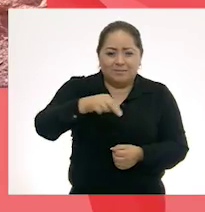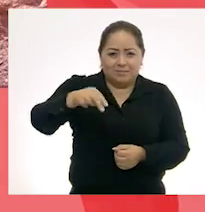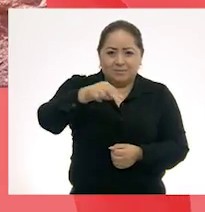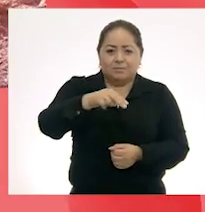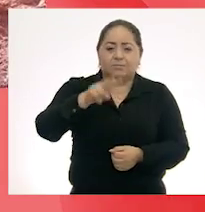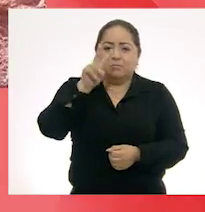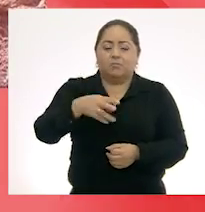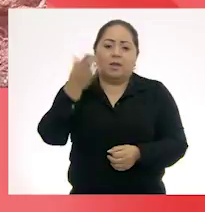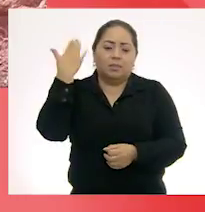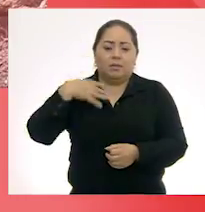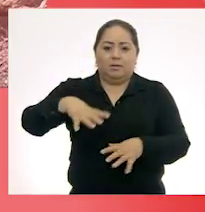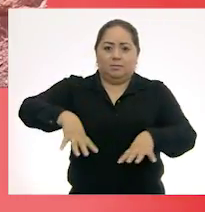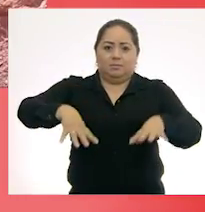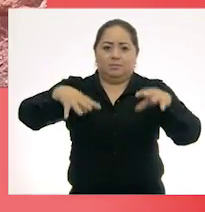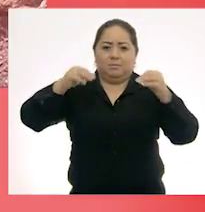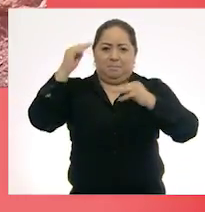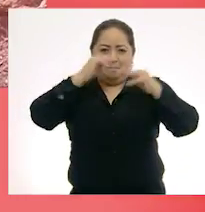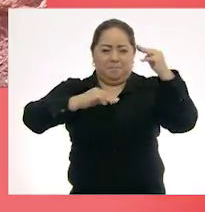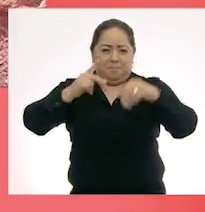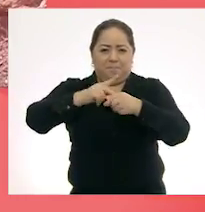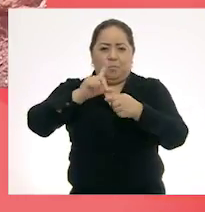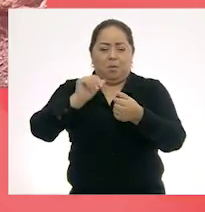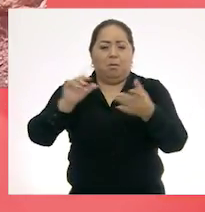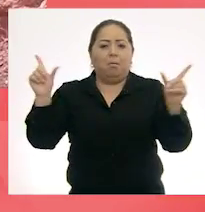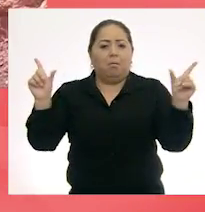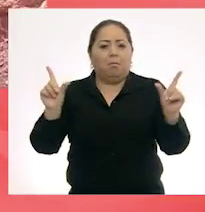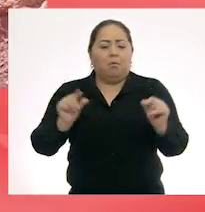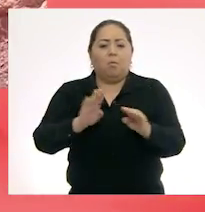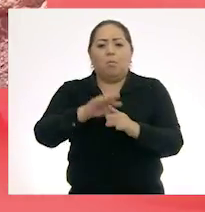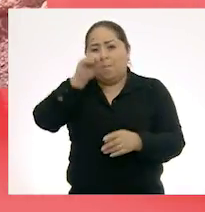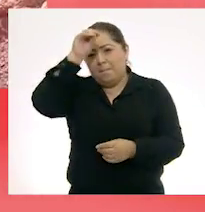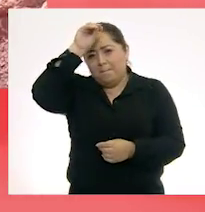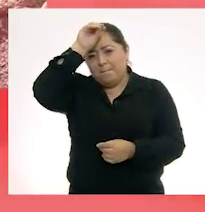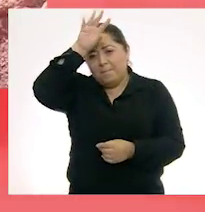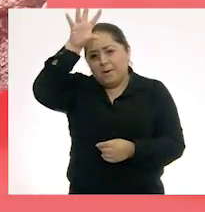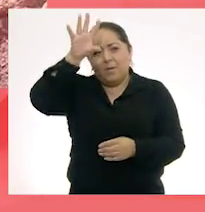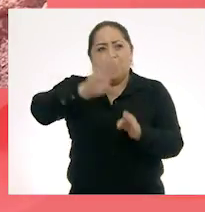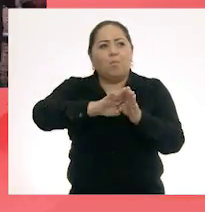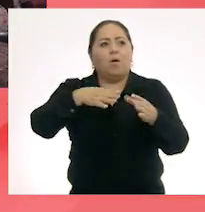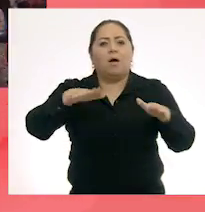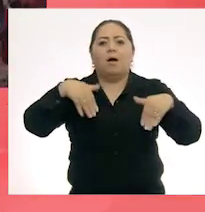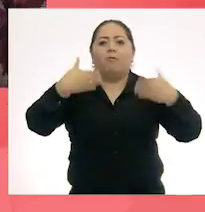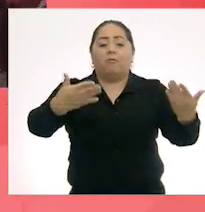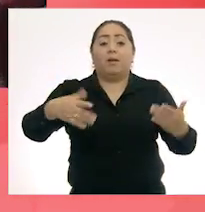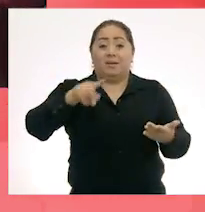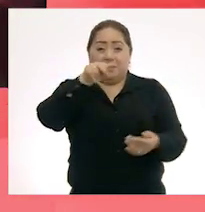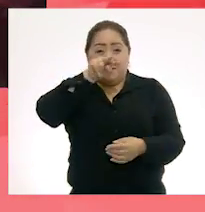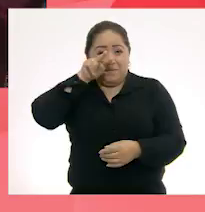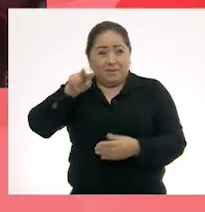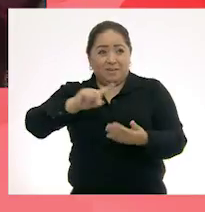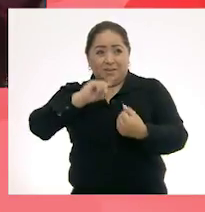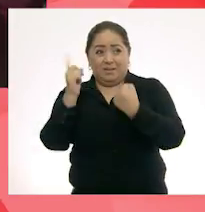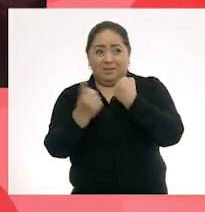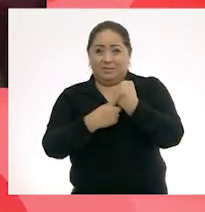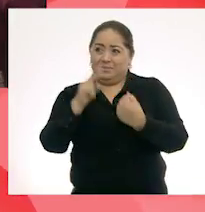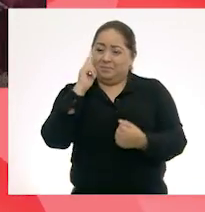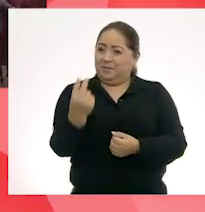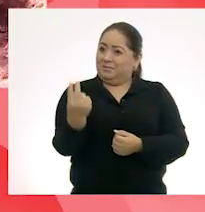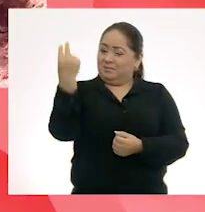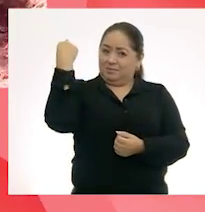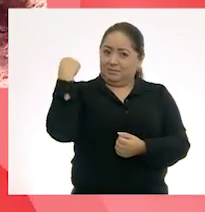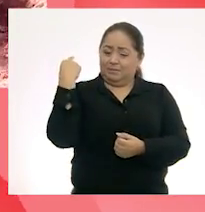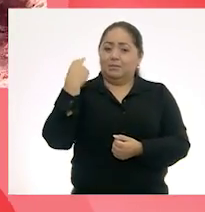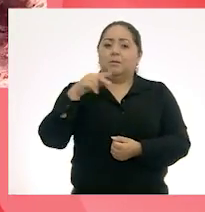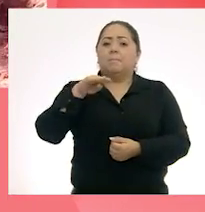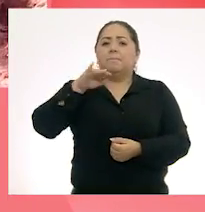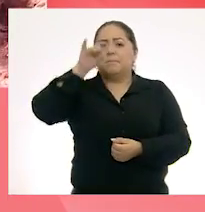momento fue cerro, se ha ido cortando, se puede definir que es una mina a cielo abierto. Esta parte que está detrás de mí, que lo pueden apreciar,